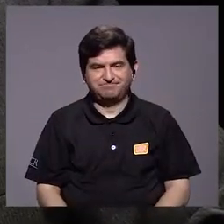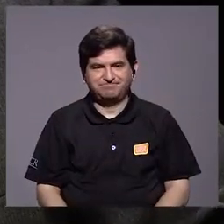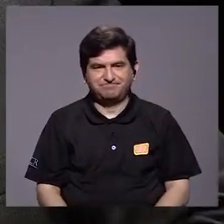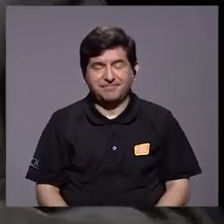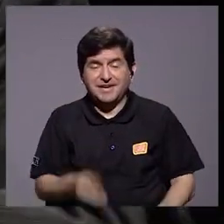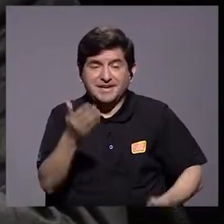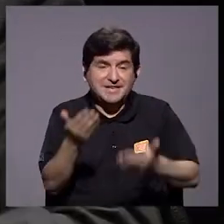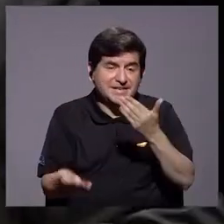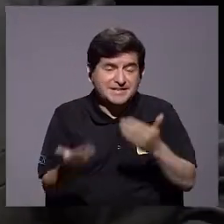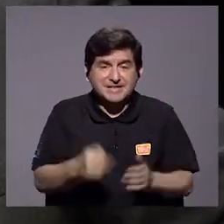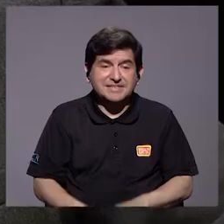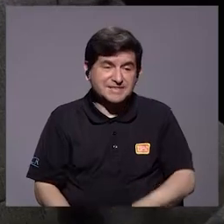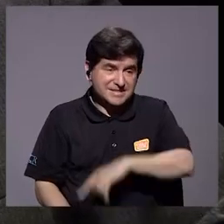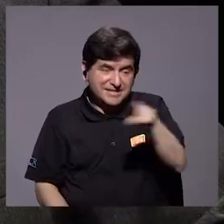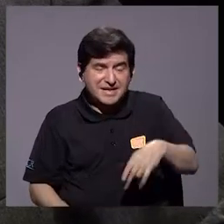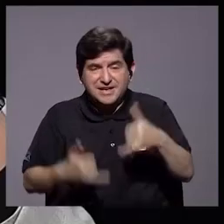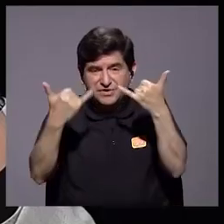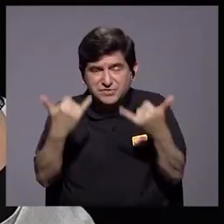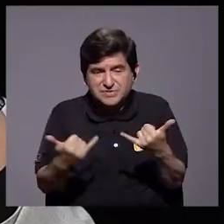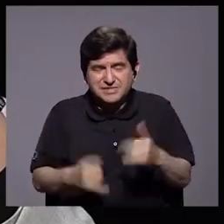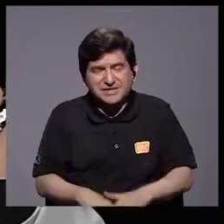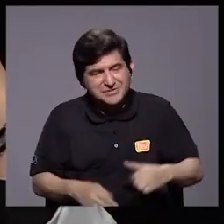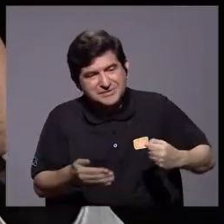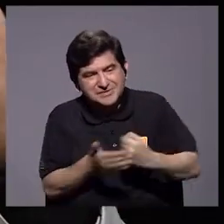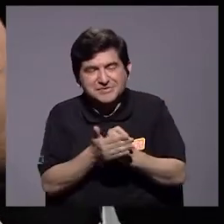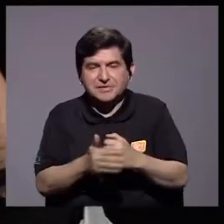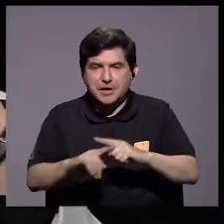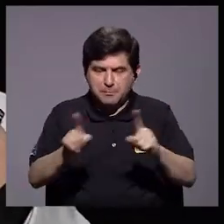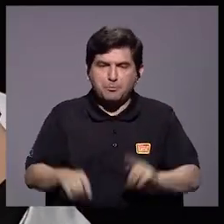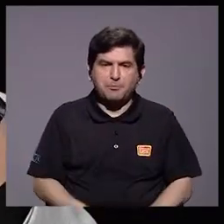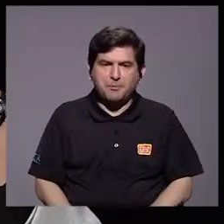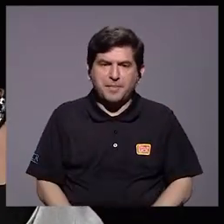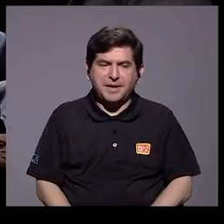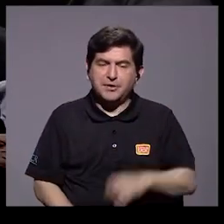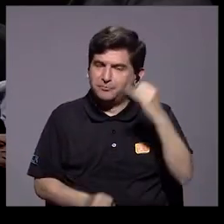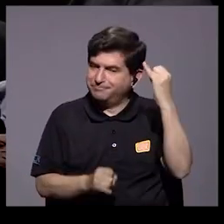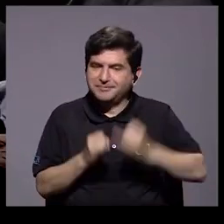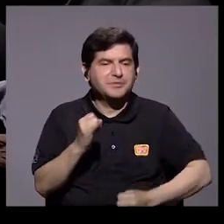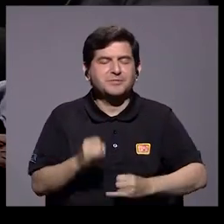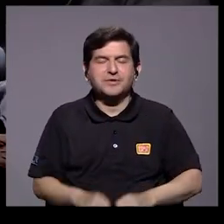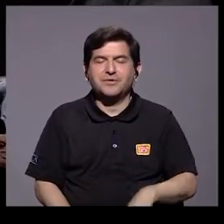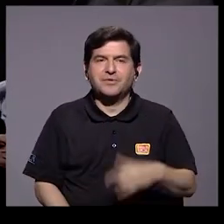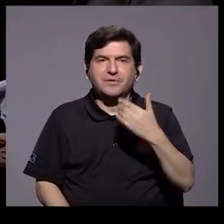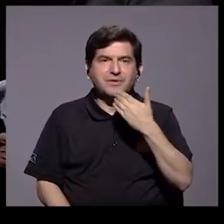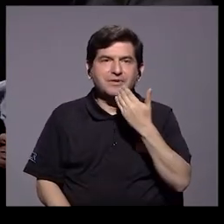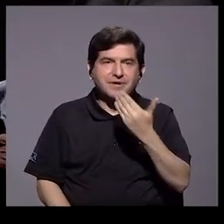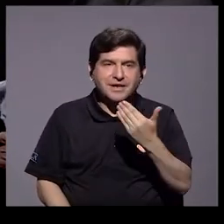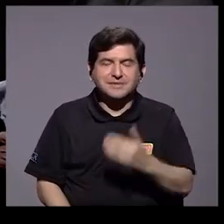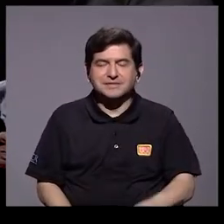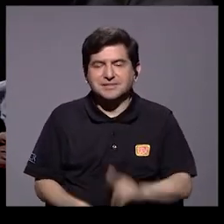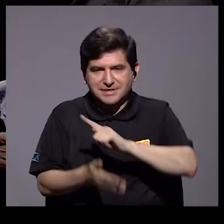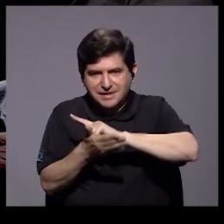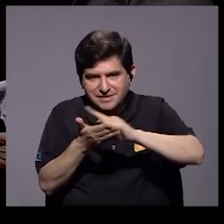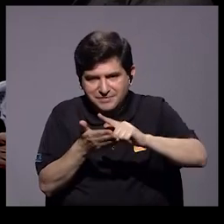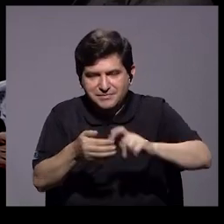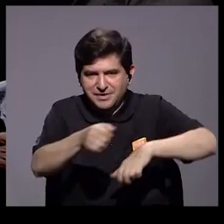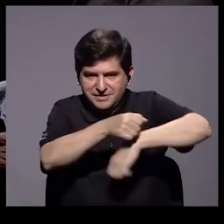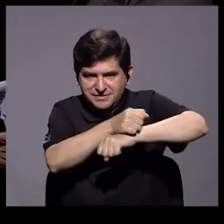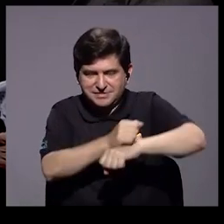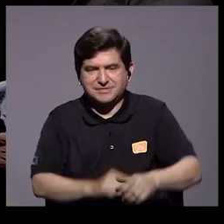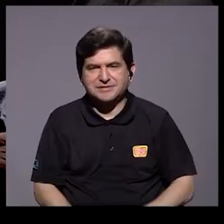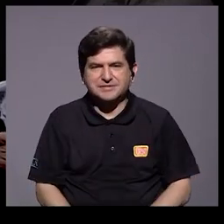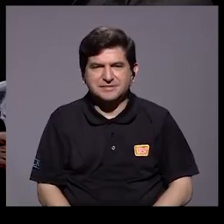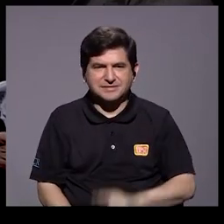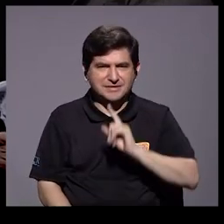desgraciadamente para ellos era dichosamente para la limpieza del fútbol se les acaba no entonces me están buscando otros otros rosas